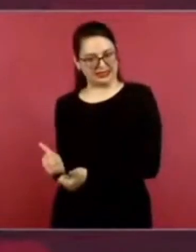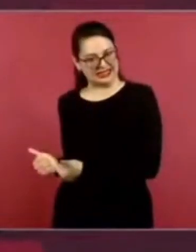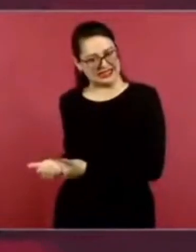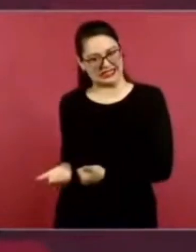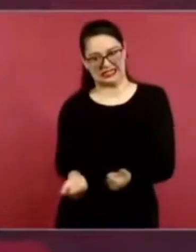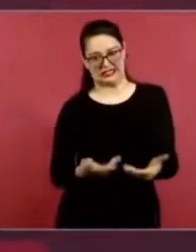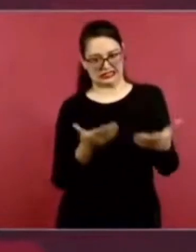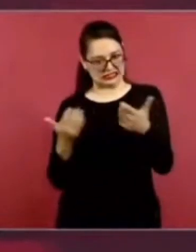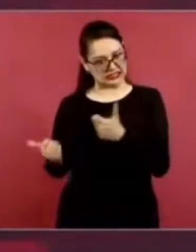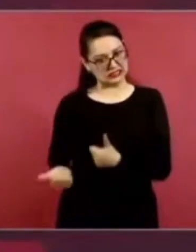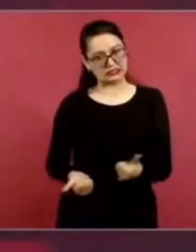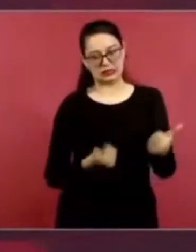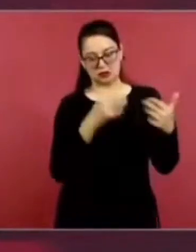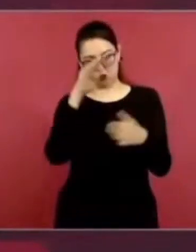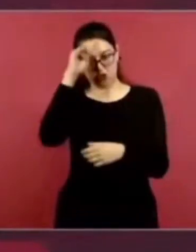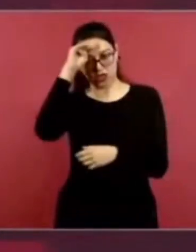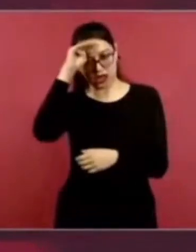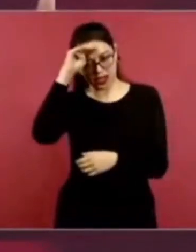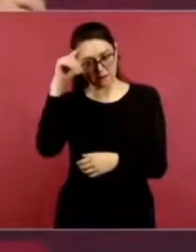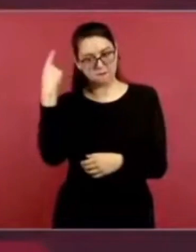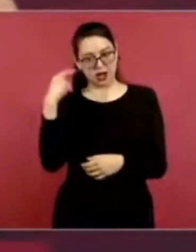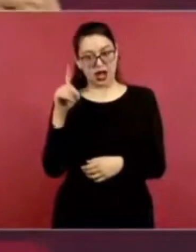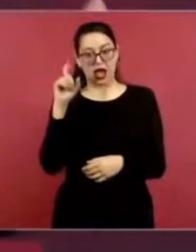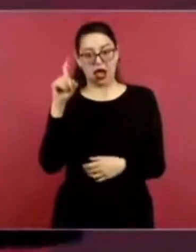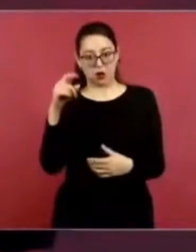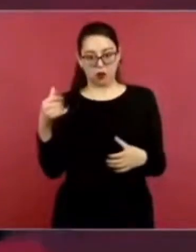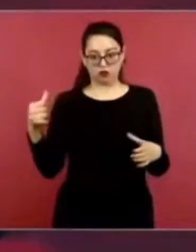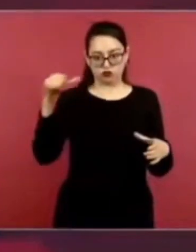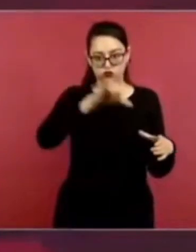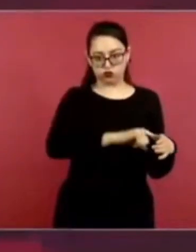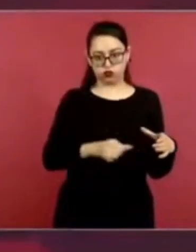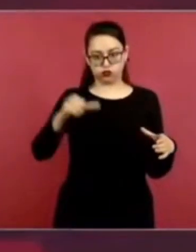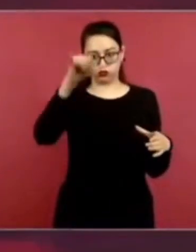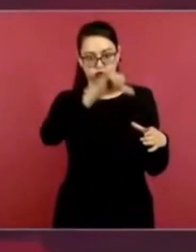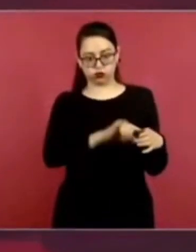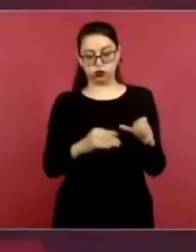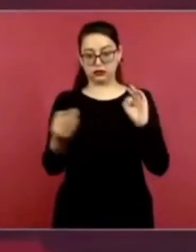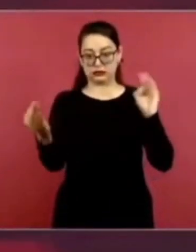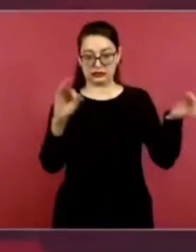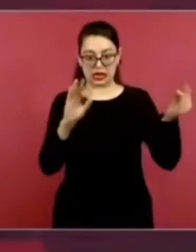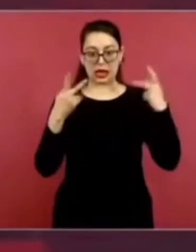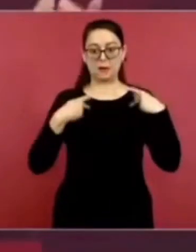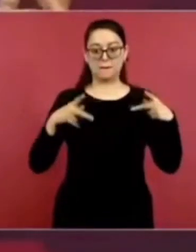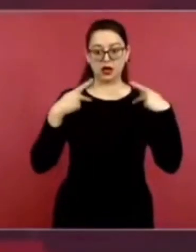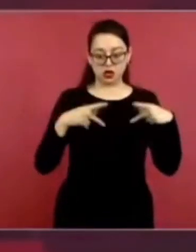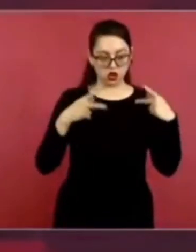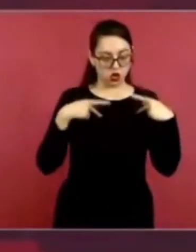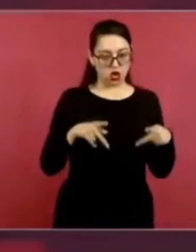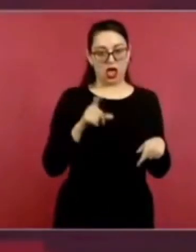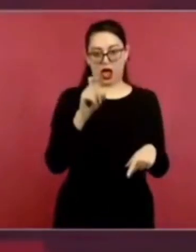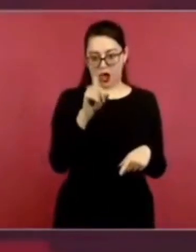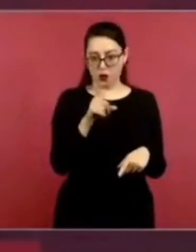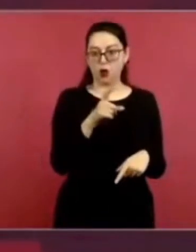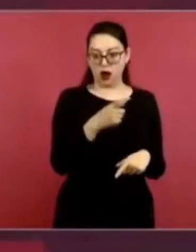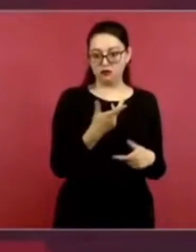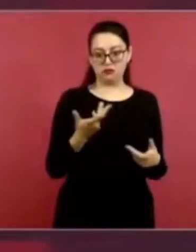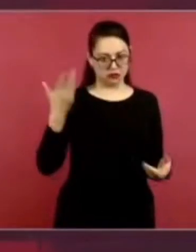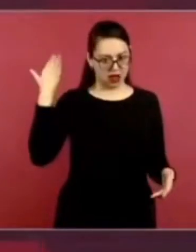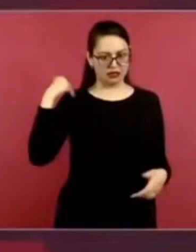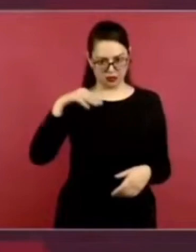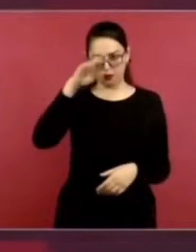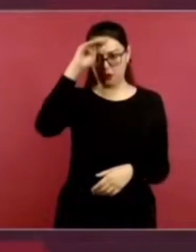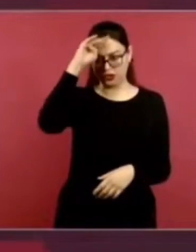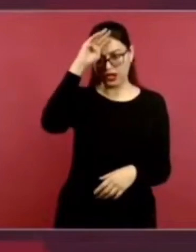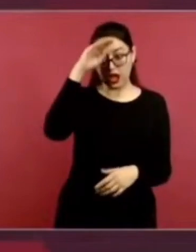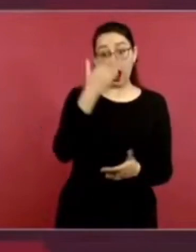en las distintas colonias, ¿no?, para que la gente ahí se abastezca de agua. Eso mismo ya se echó a andar en